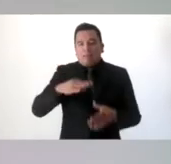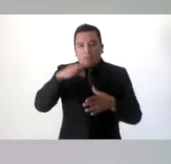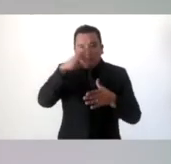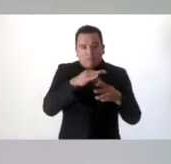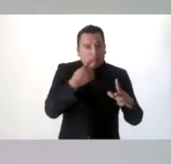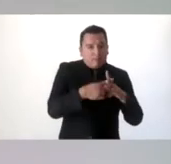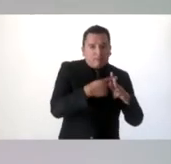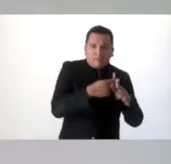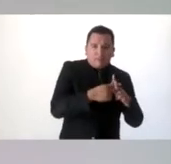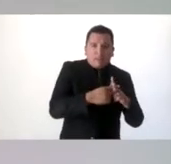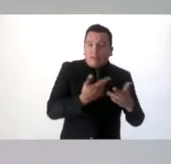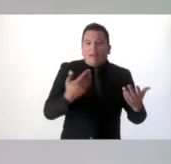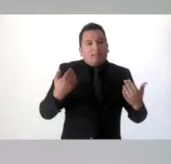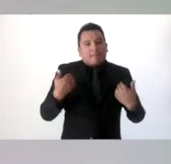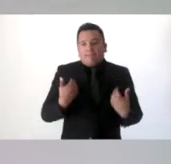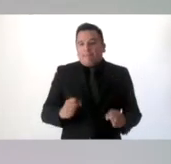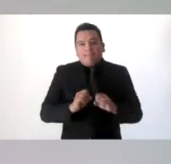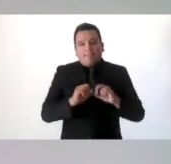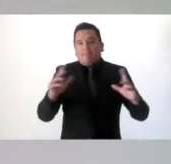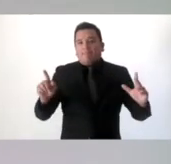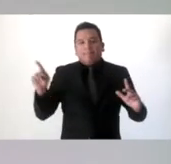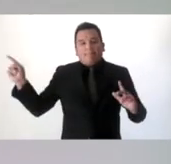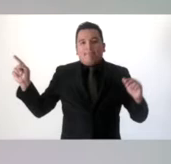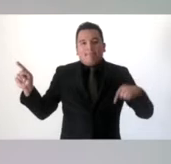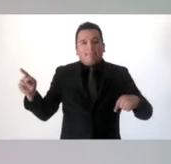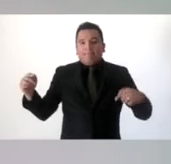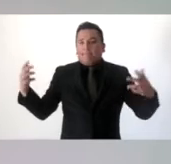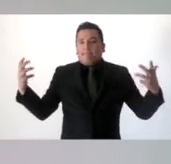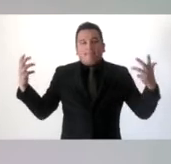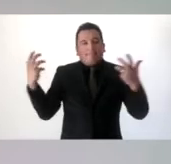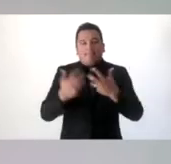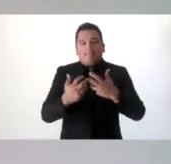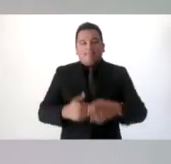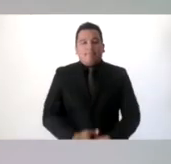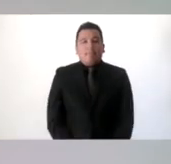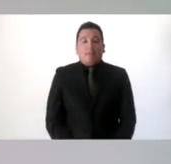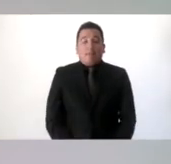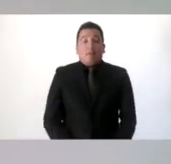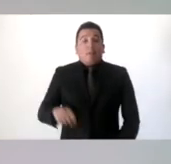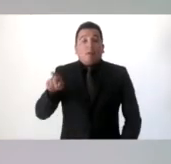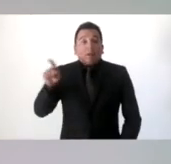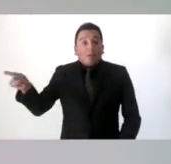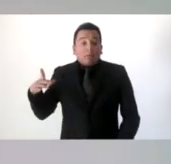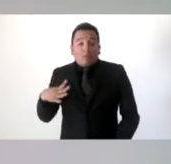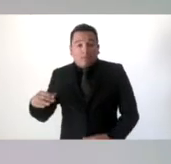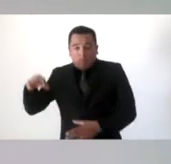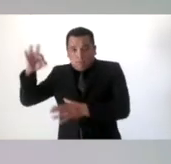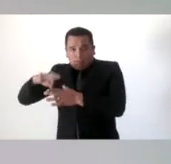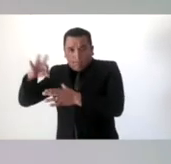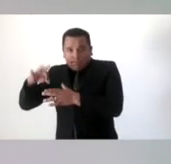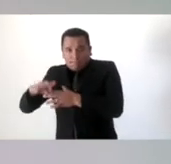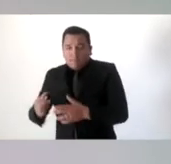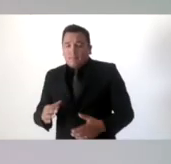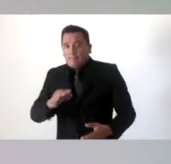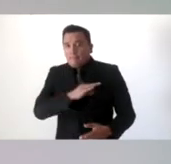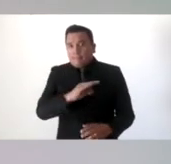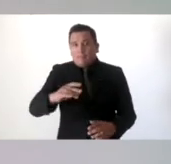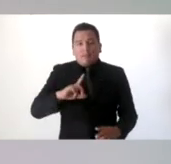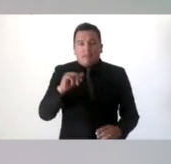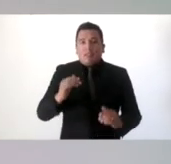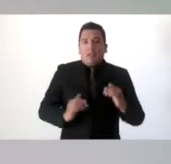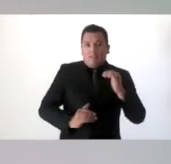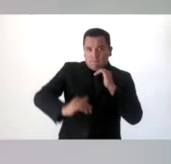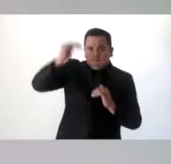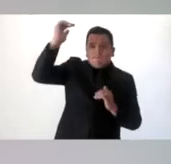pasado. Si esto puede determinar o no una elección, seguramente pudiéramos llegar a pensar que sí, que en algún momento dado